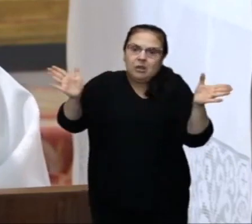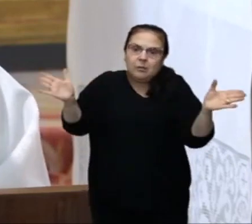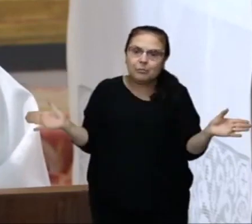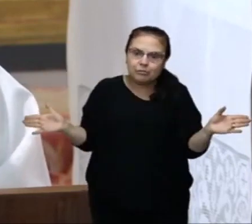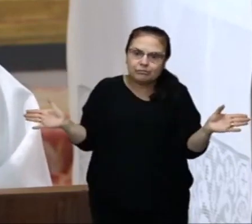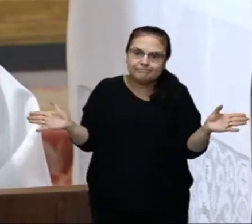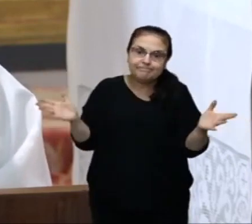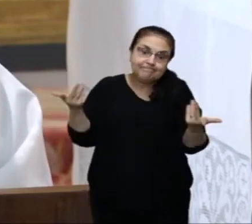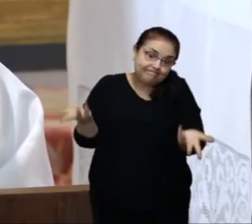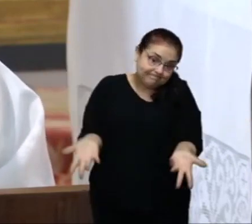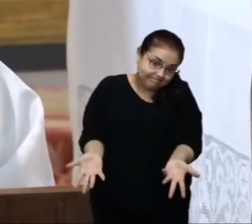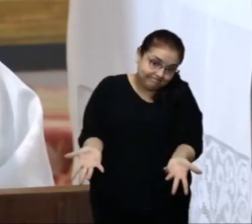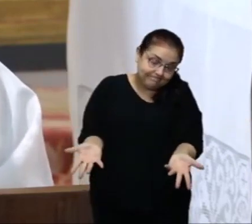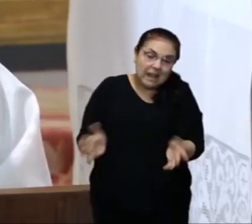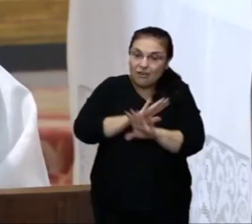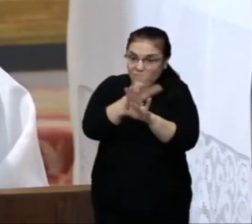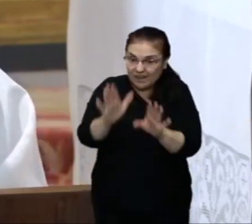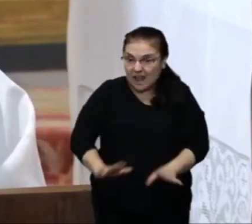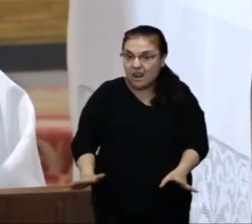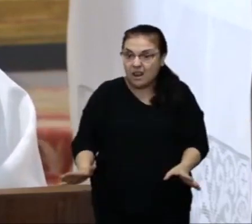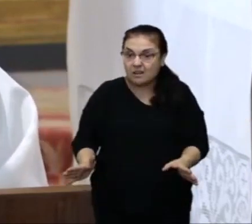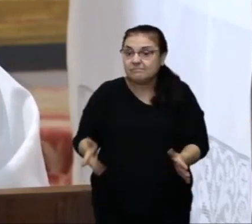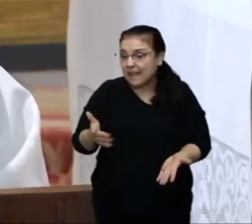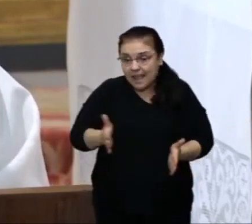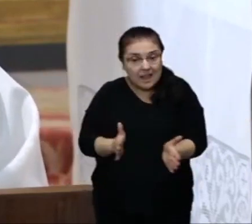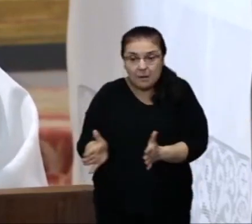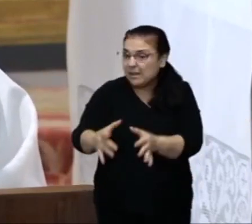No, no, al revés. Es el camino.